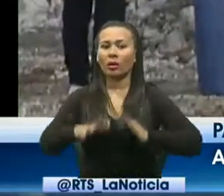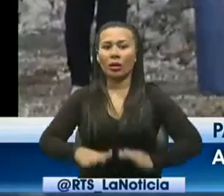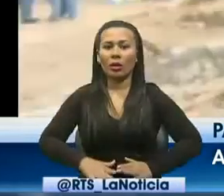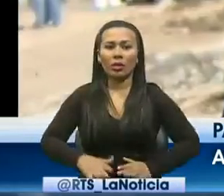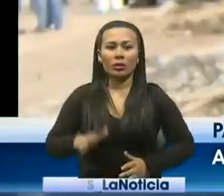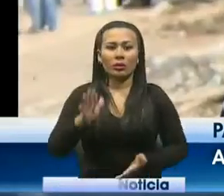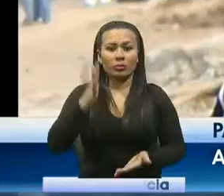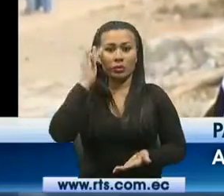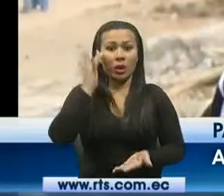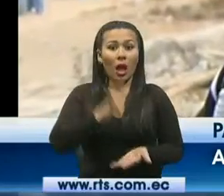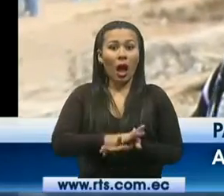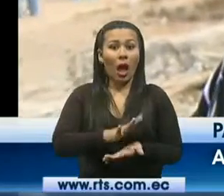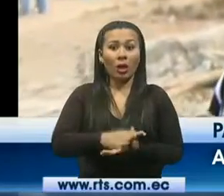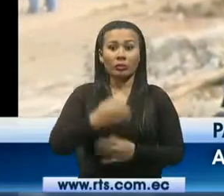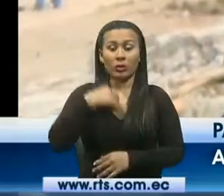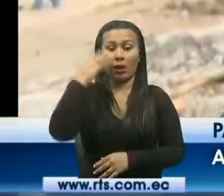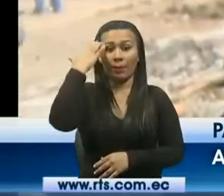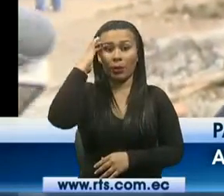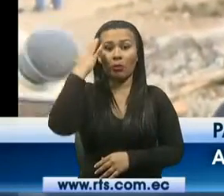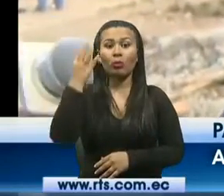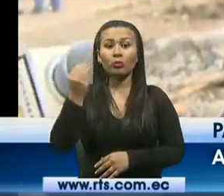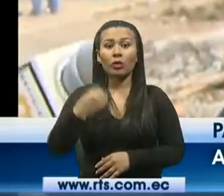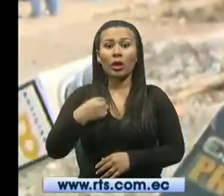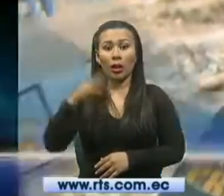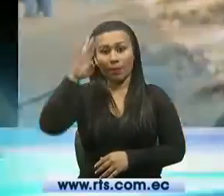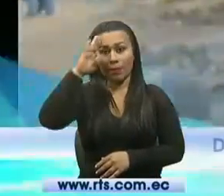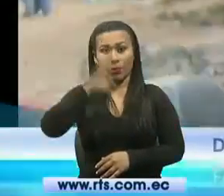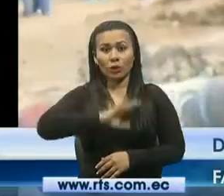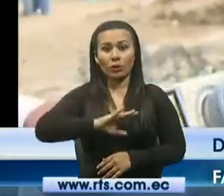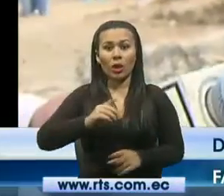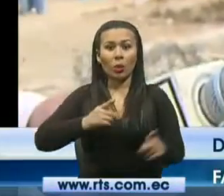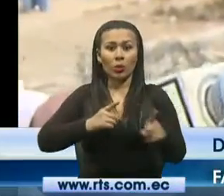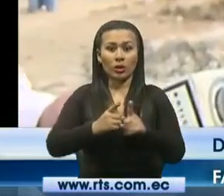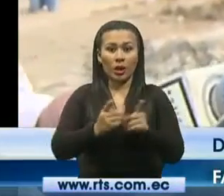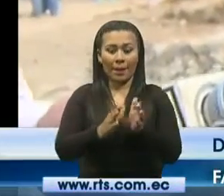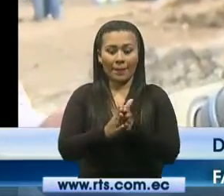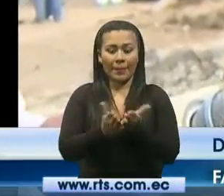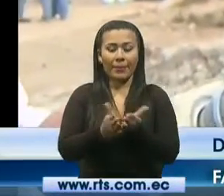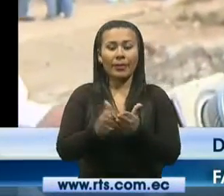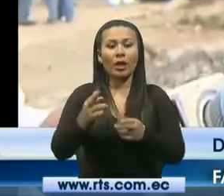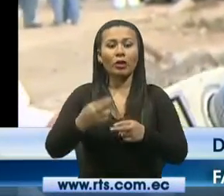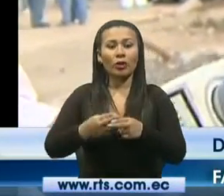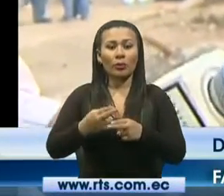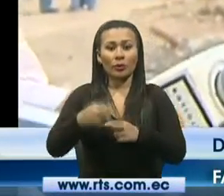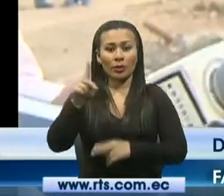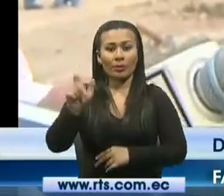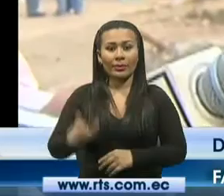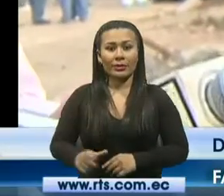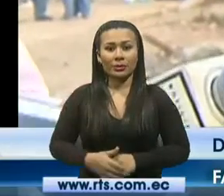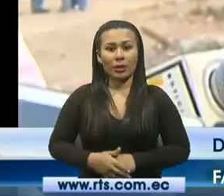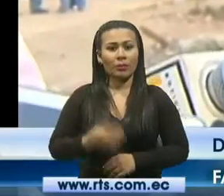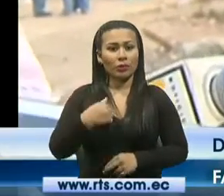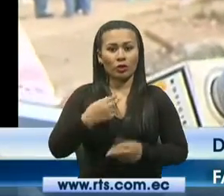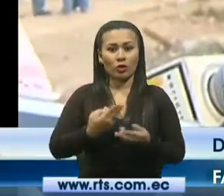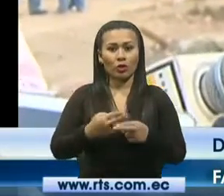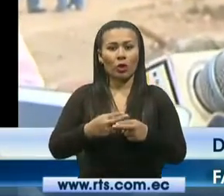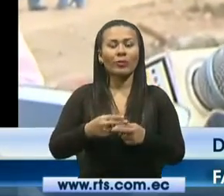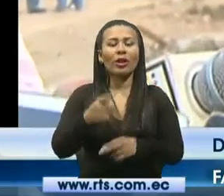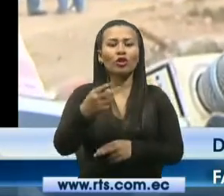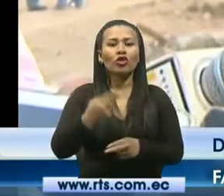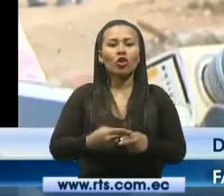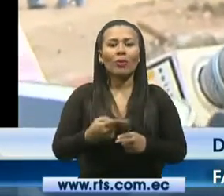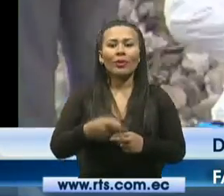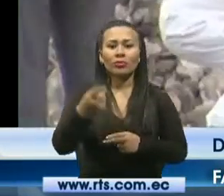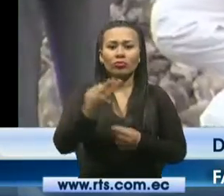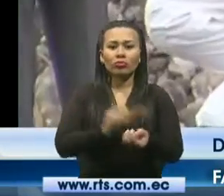inquieta. La policía me dijo que habían encontrado una Biblia con el nombre de la persona, pero que no era mi sobrino porque me preguntaron el